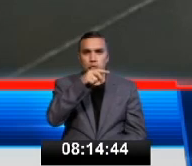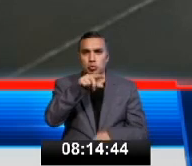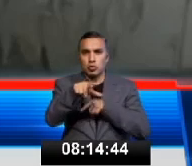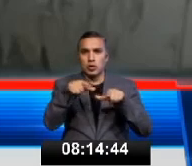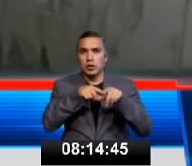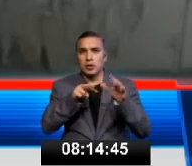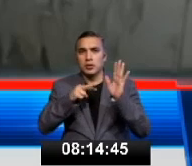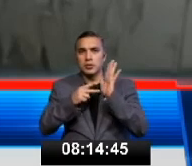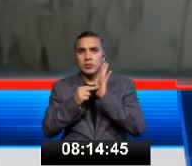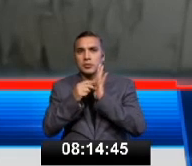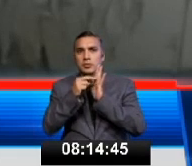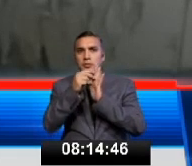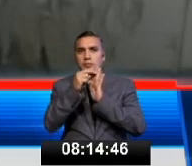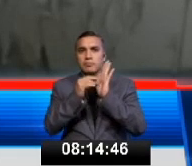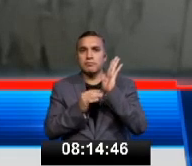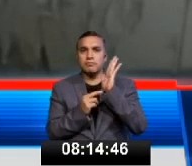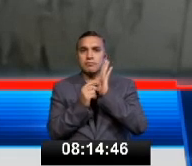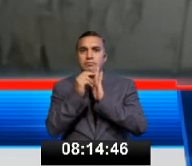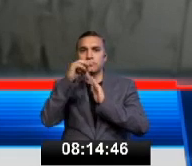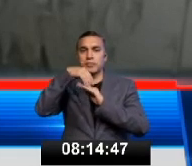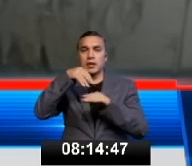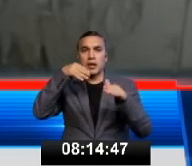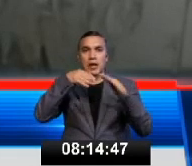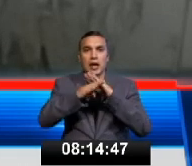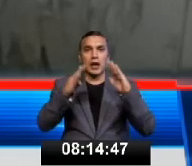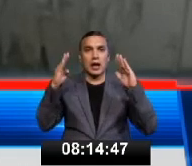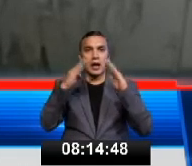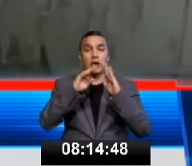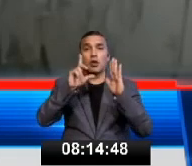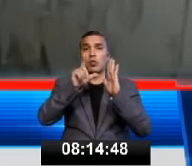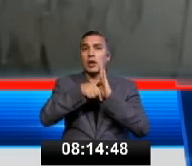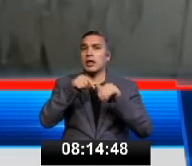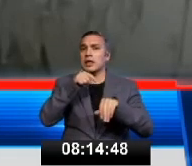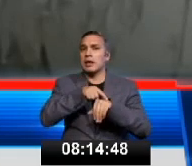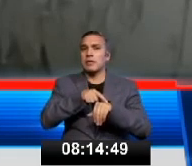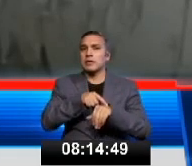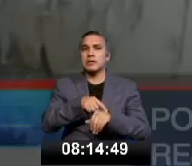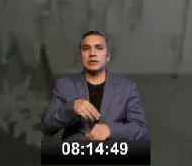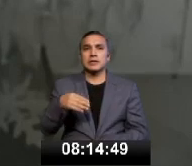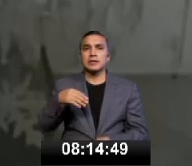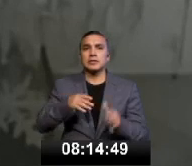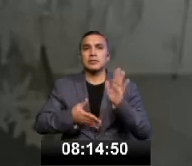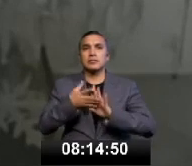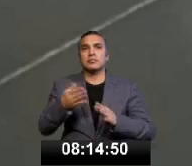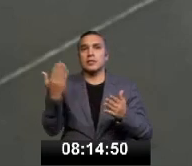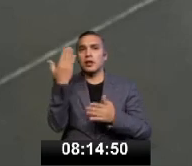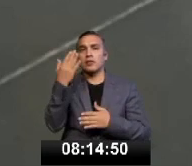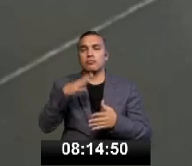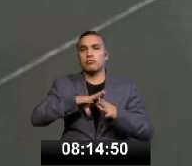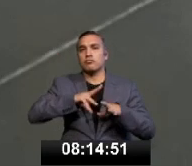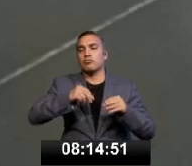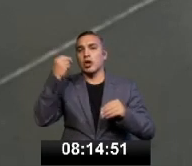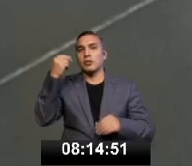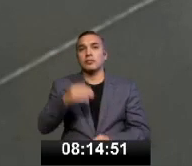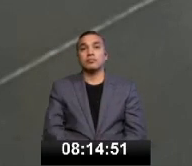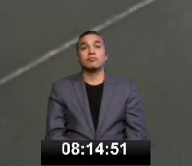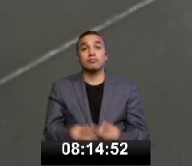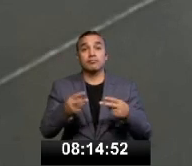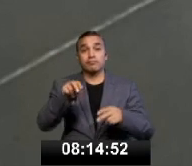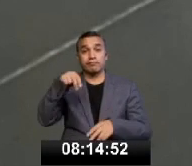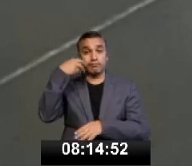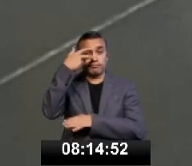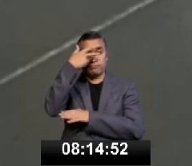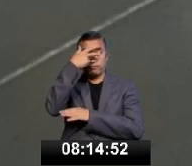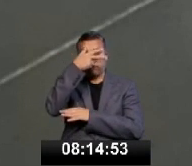subirse en una reja de hierro. Ingresa a la vivienda, donde luego de pocos minutos se ve salir con un plasma. Asimismo, en la cámara de